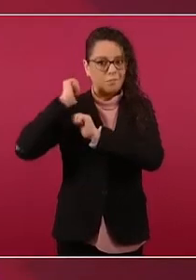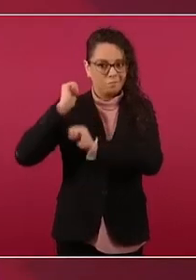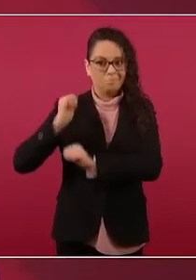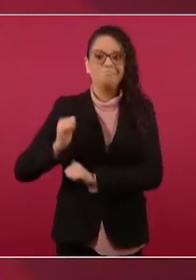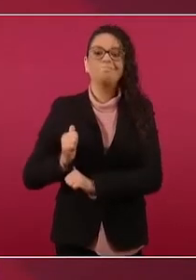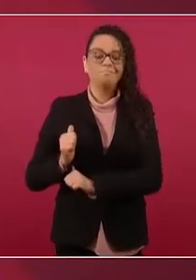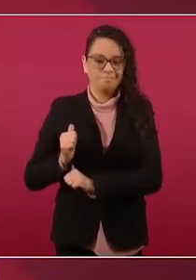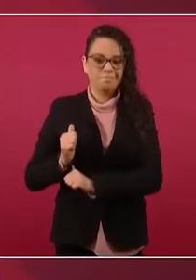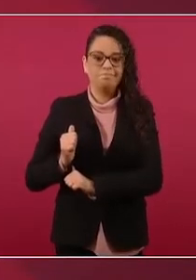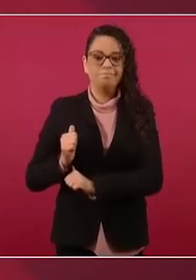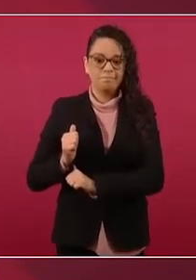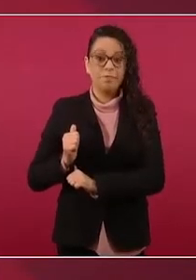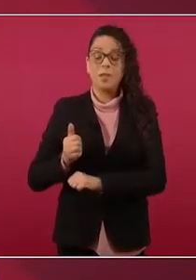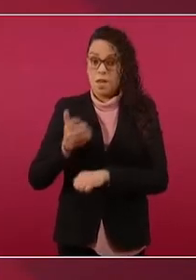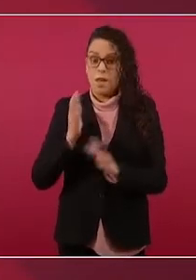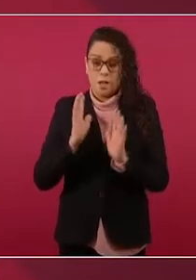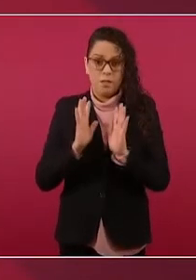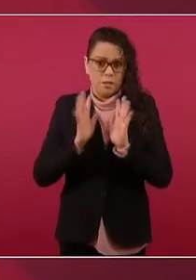Ya iniciamos